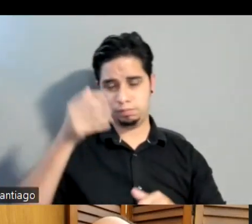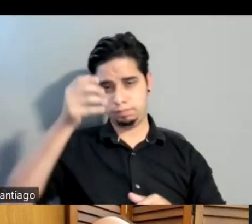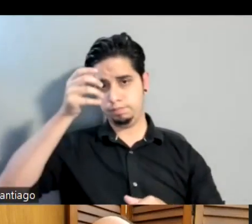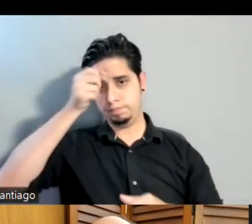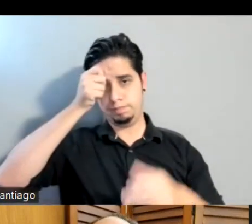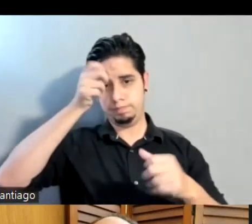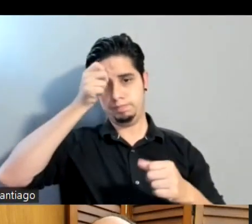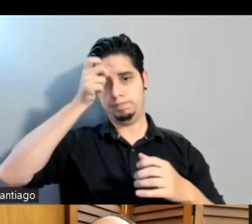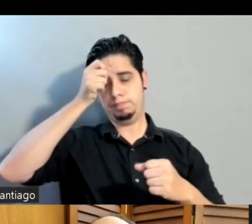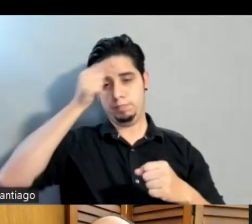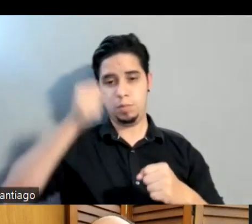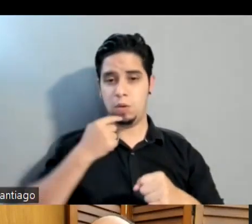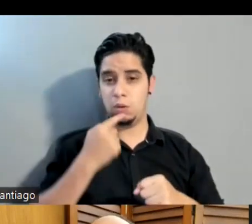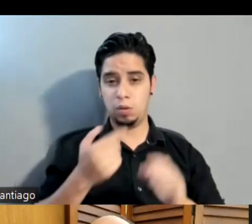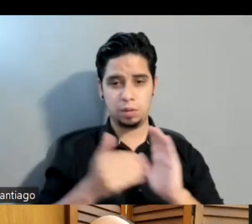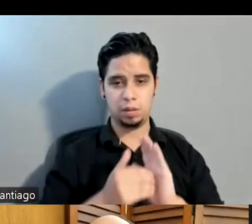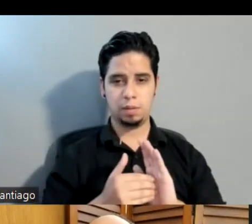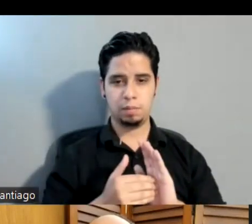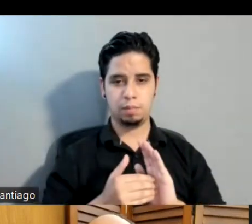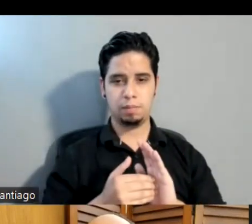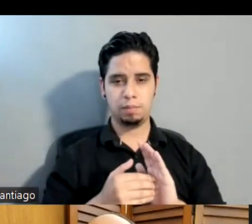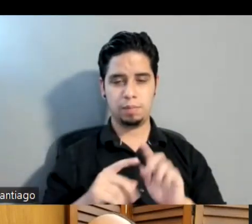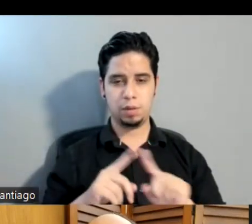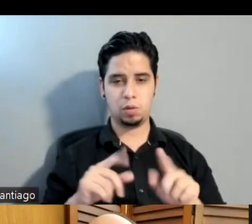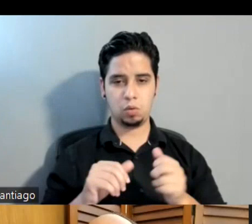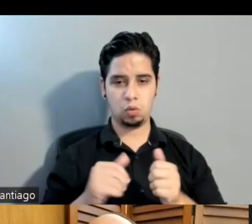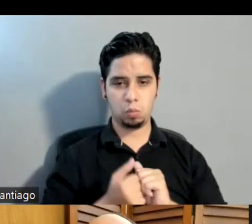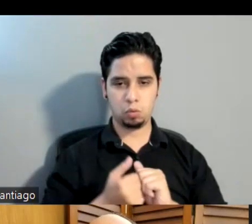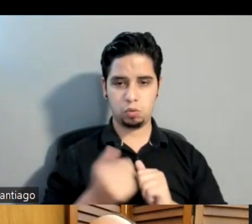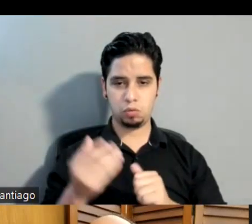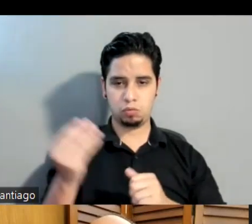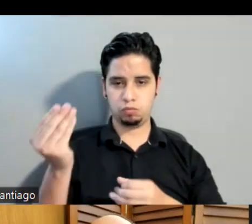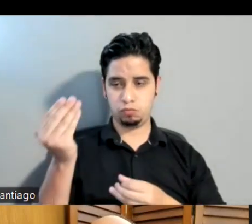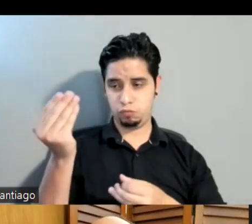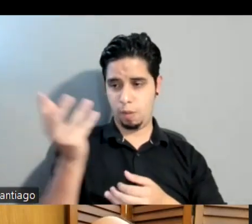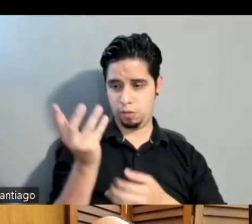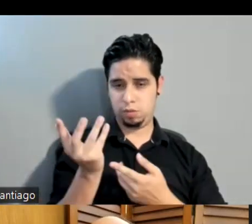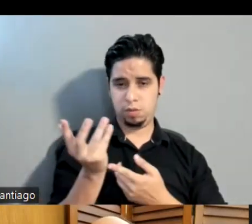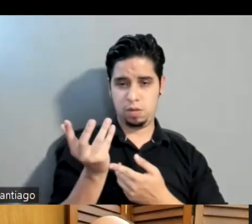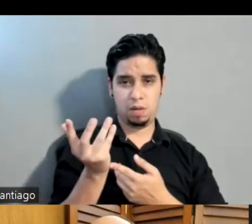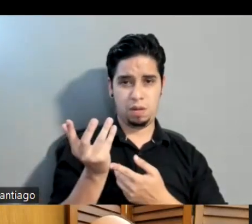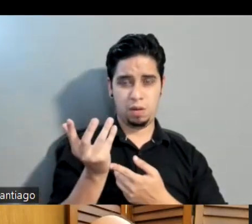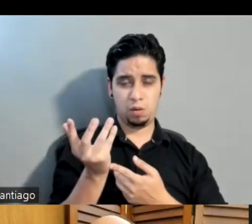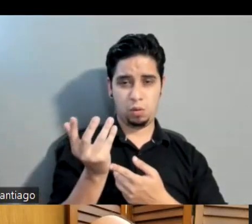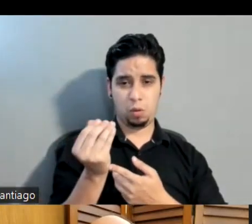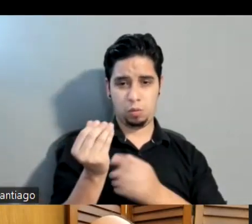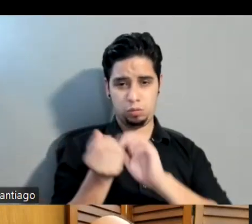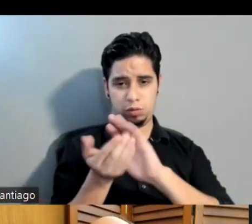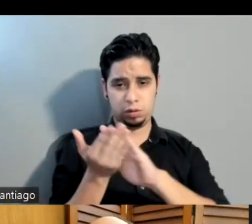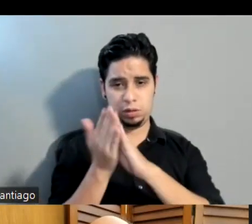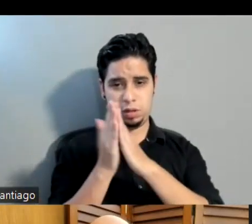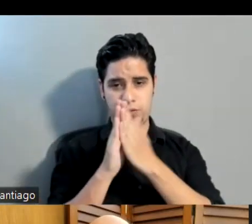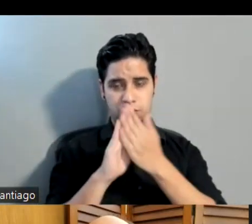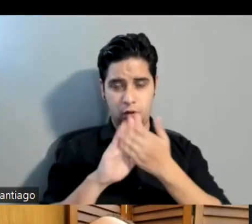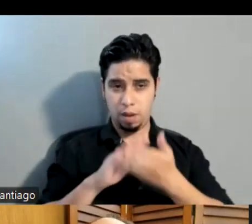y la podemos repetir, pero la genialidad está cómo tú coges esa información y cómo tú la transformas y la